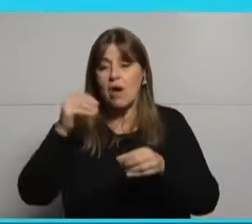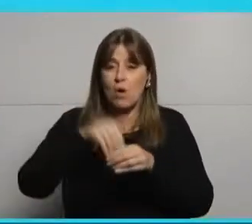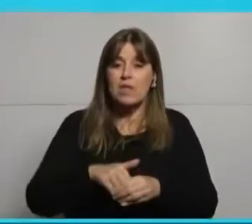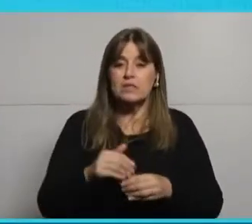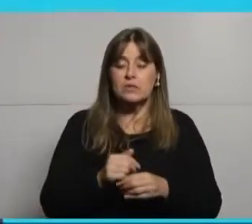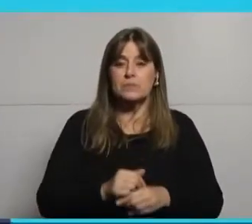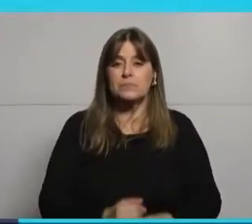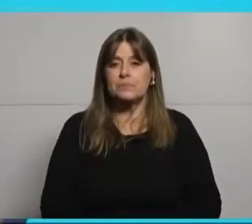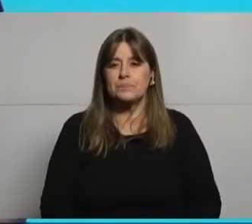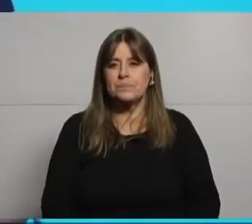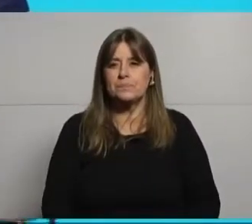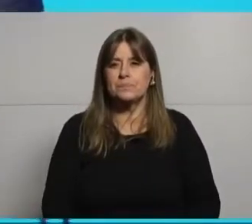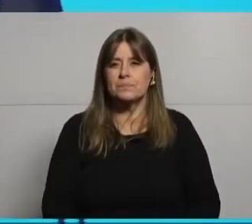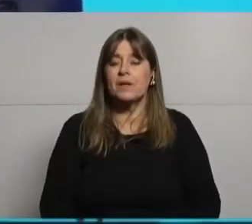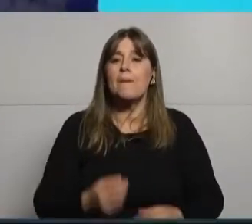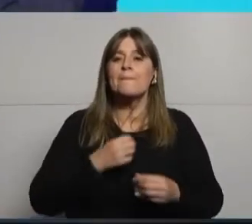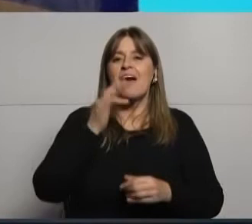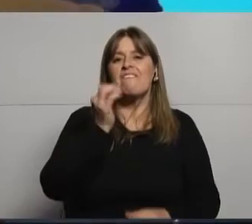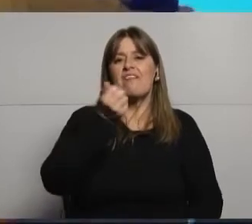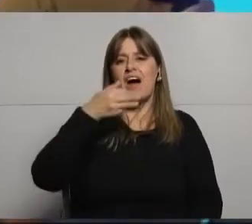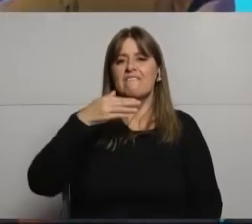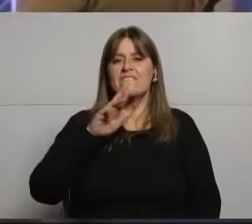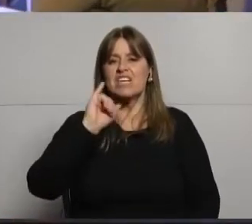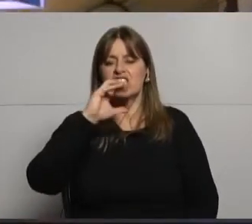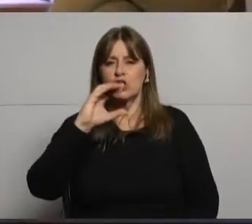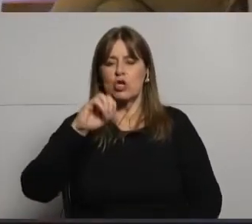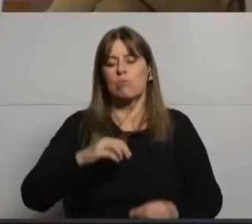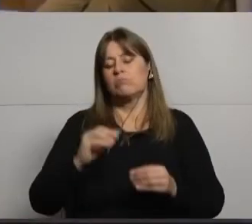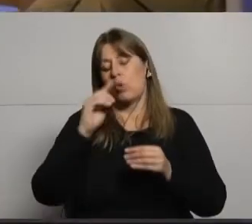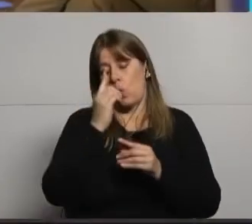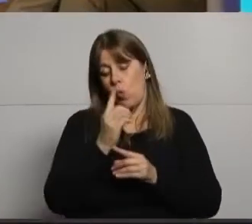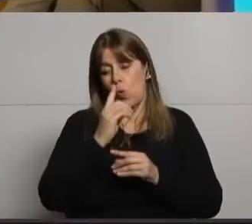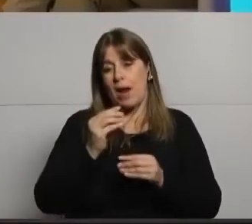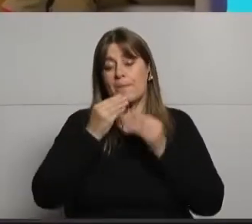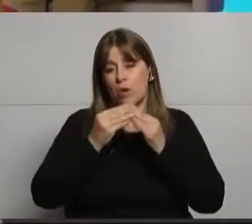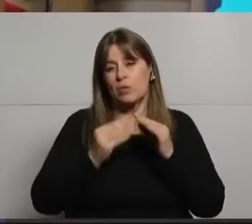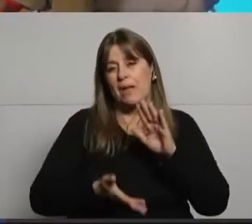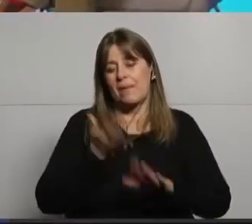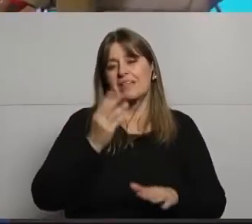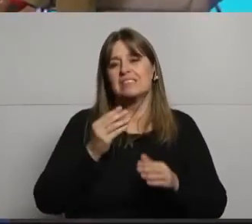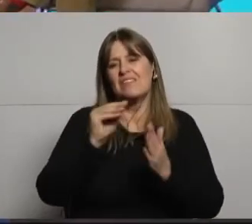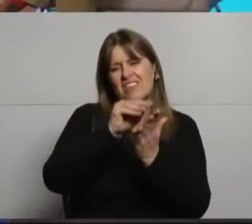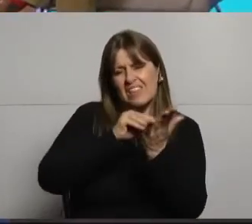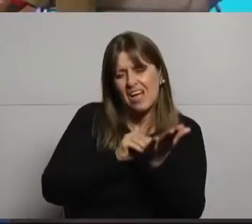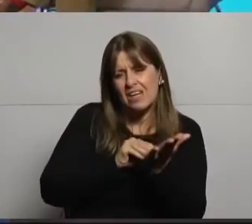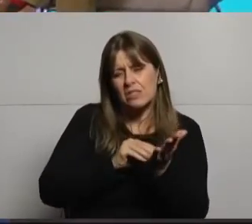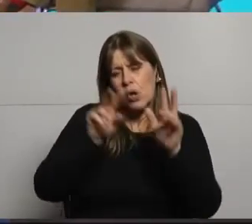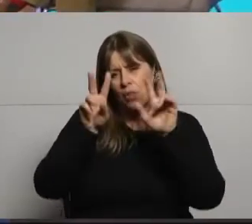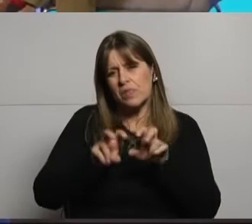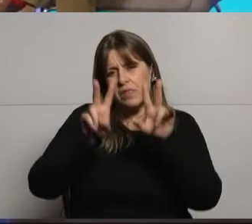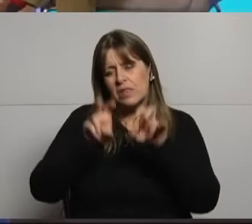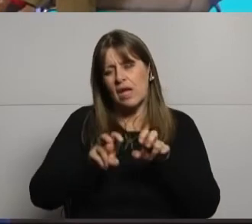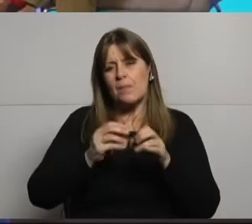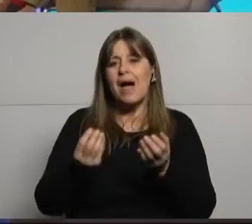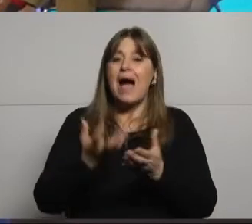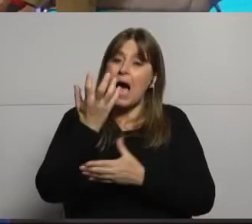Sí, sí. Para Fabricio quiero hacer una preguntita más vinculada al tema de los datos y el tema de, acá estamos